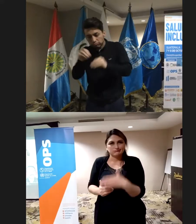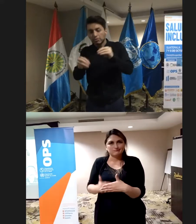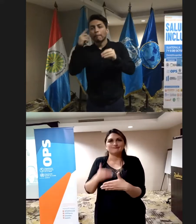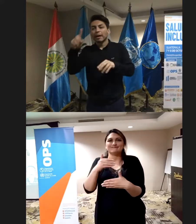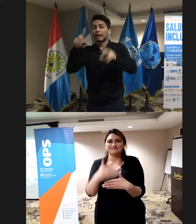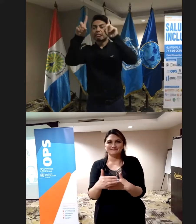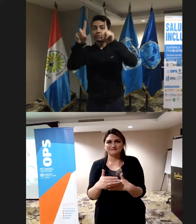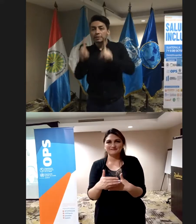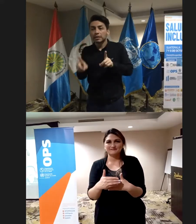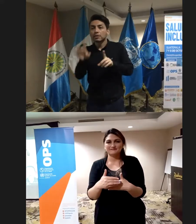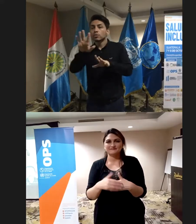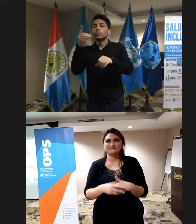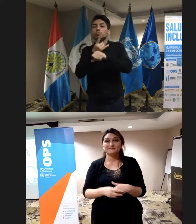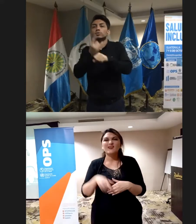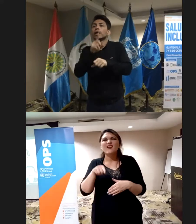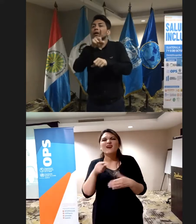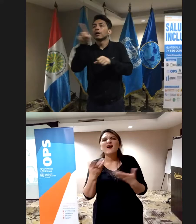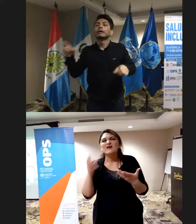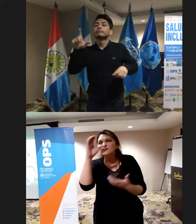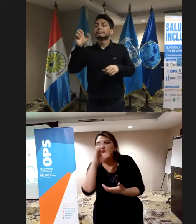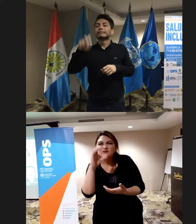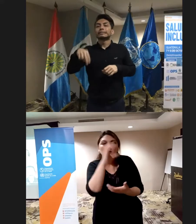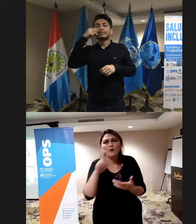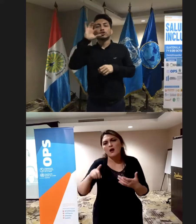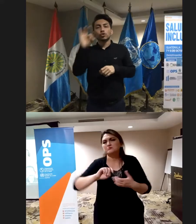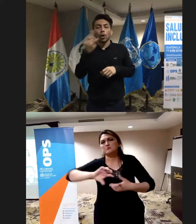para su uso en censos y encuestas nacionales.